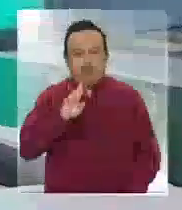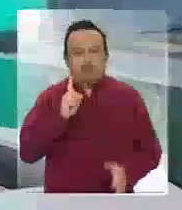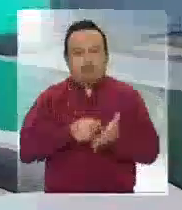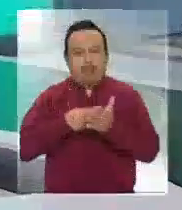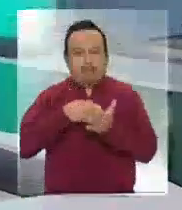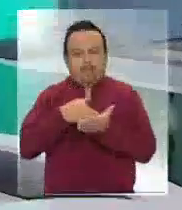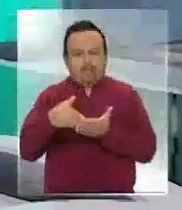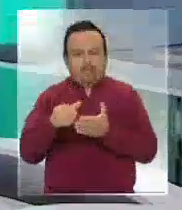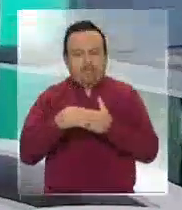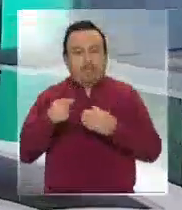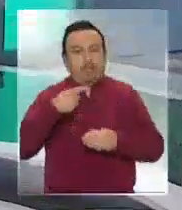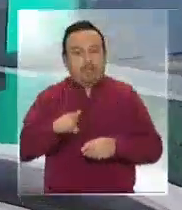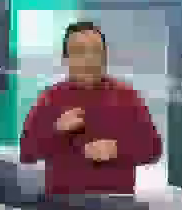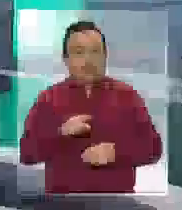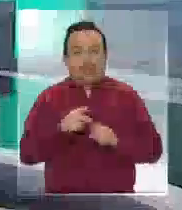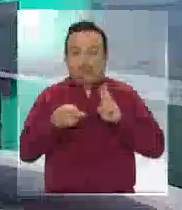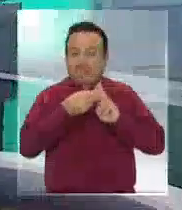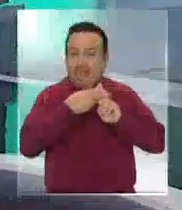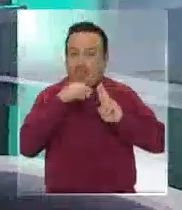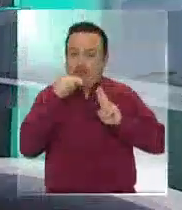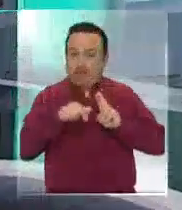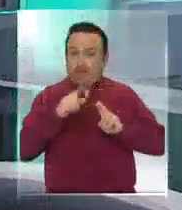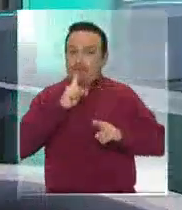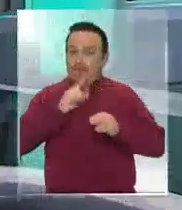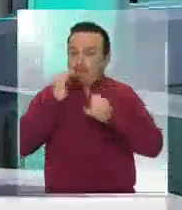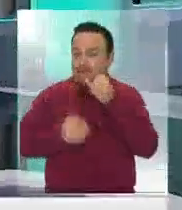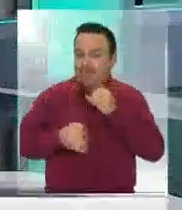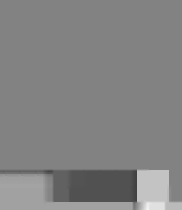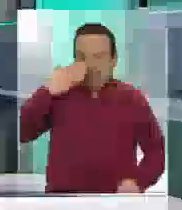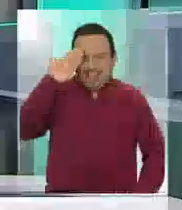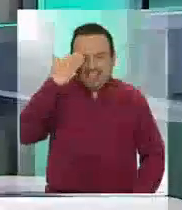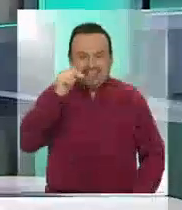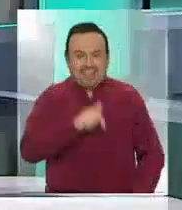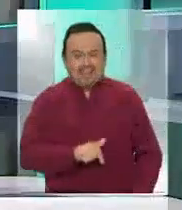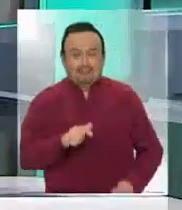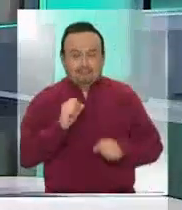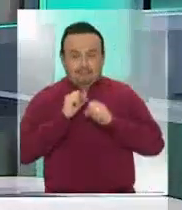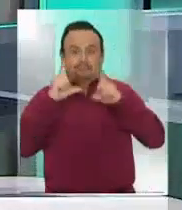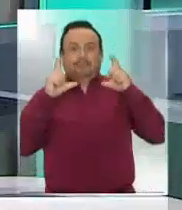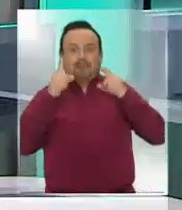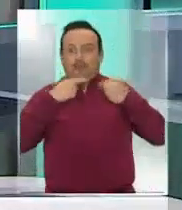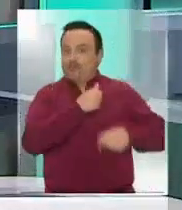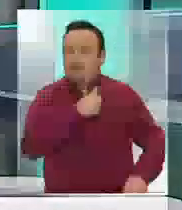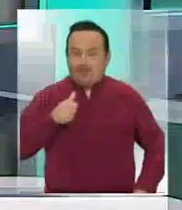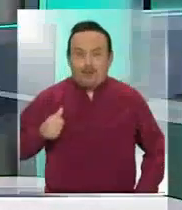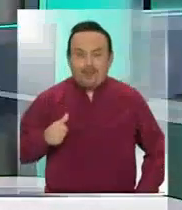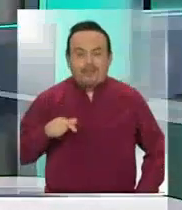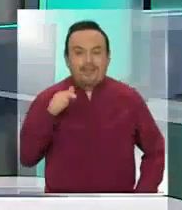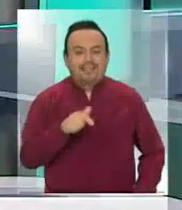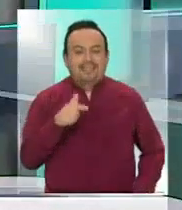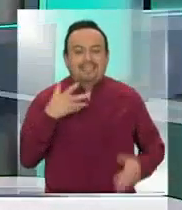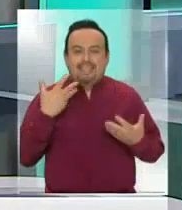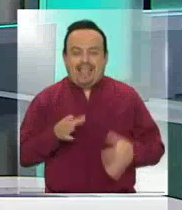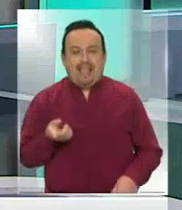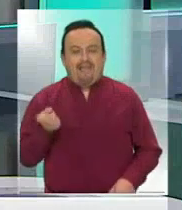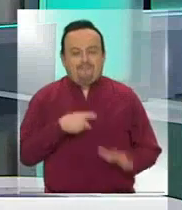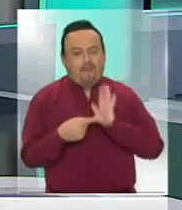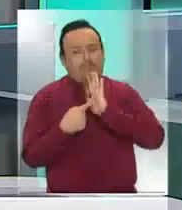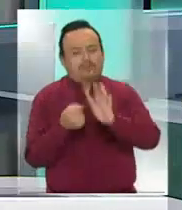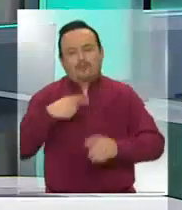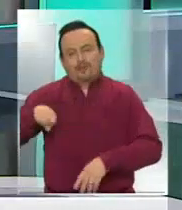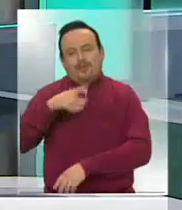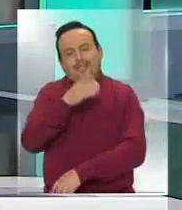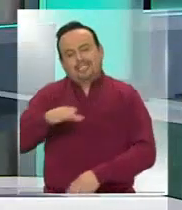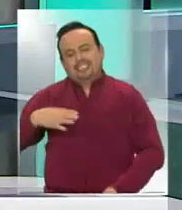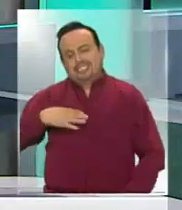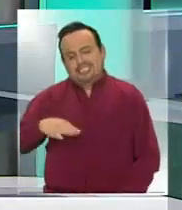de pesos logró recaudar la Teletón en su jornada final, un monto que sorprendió a todos y que volvió a demostrar la solidaridad de